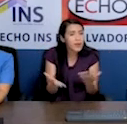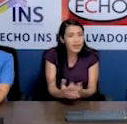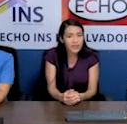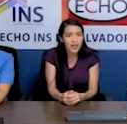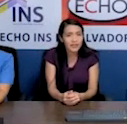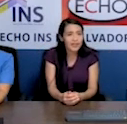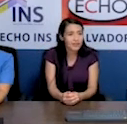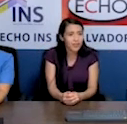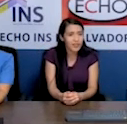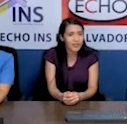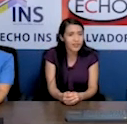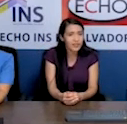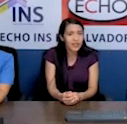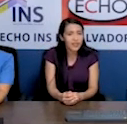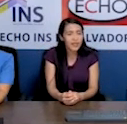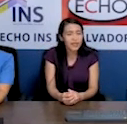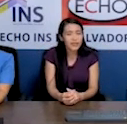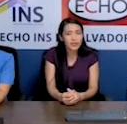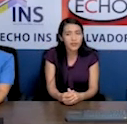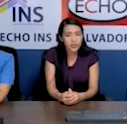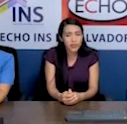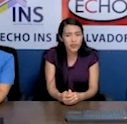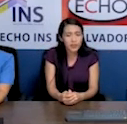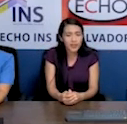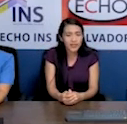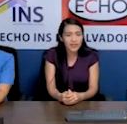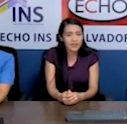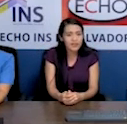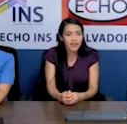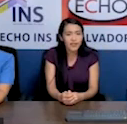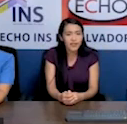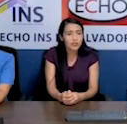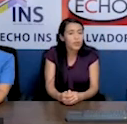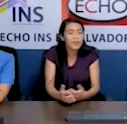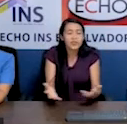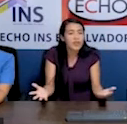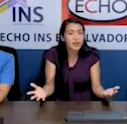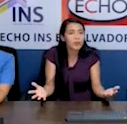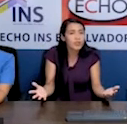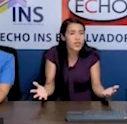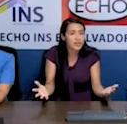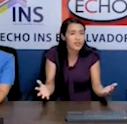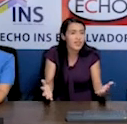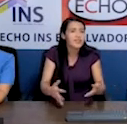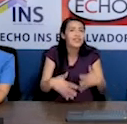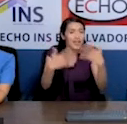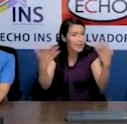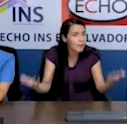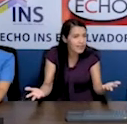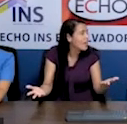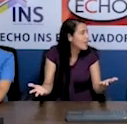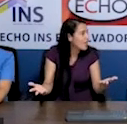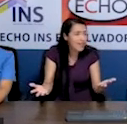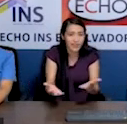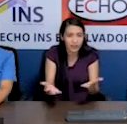una remembranza de las diferentes situaciones paliativas, que no he mencionado muchas y sé que